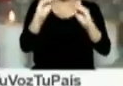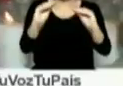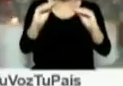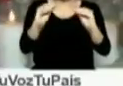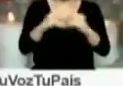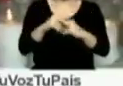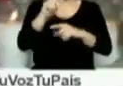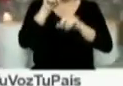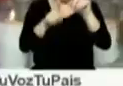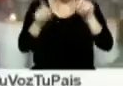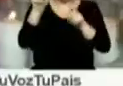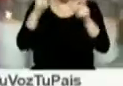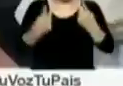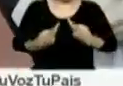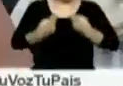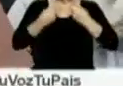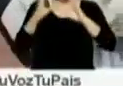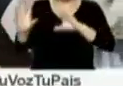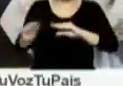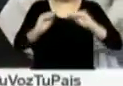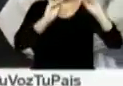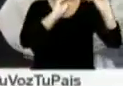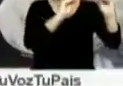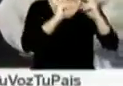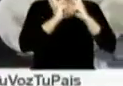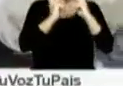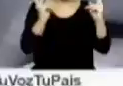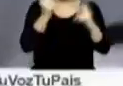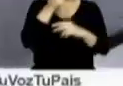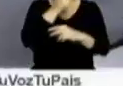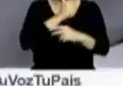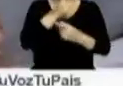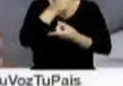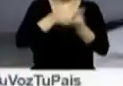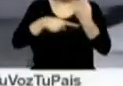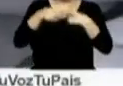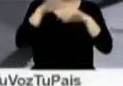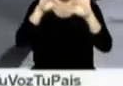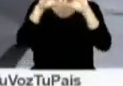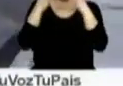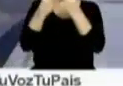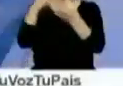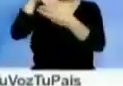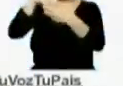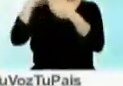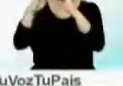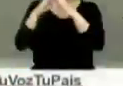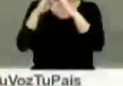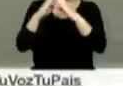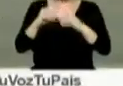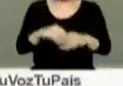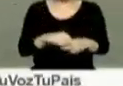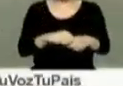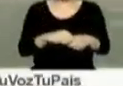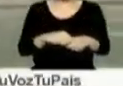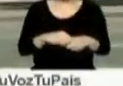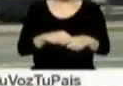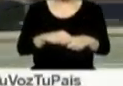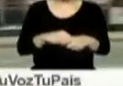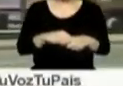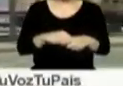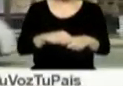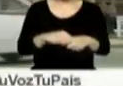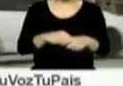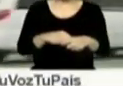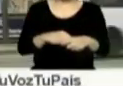sobrevivientes fueron reubicados en centros públicos y privados mientras que otros volvieron con sus familiares temporalmente aai